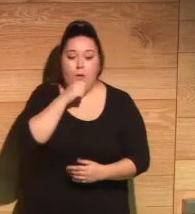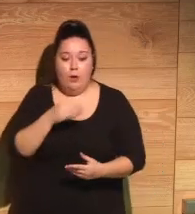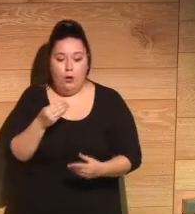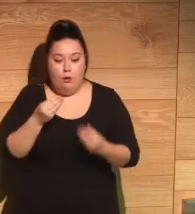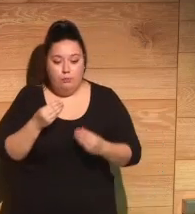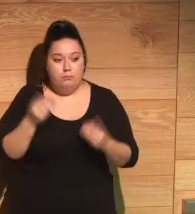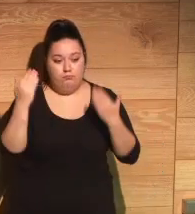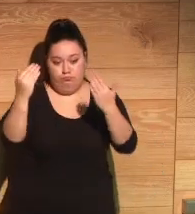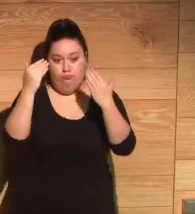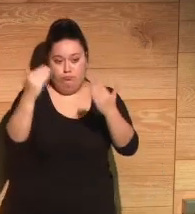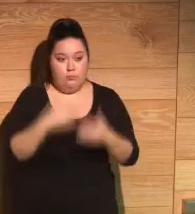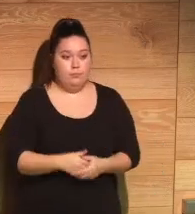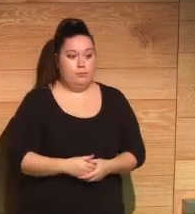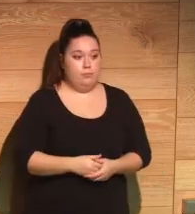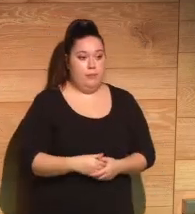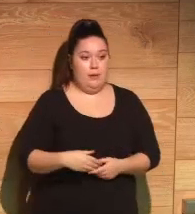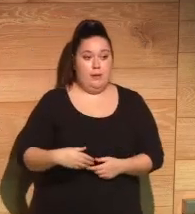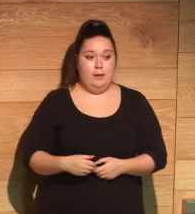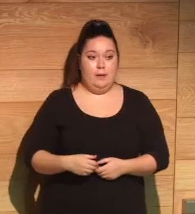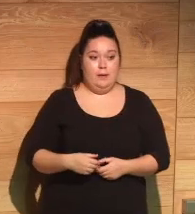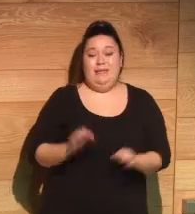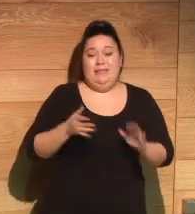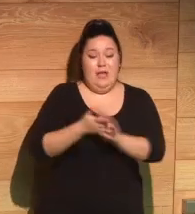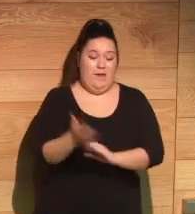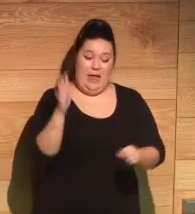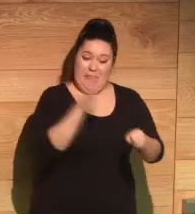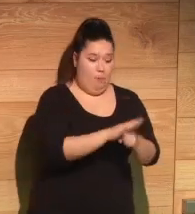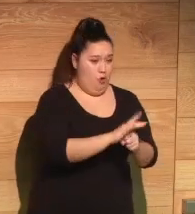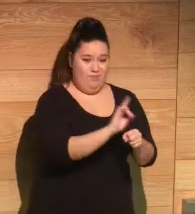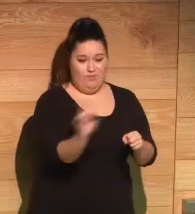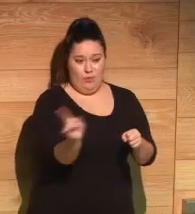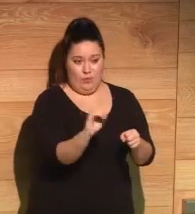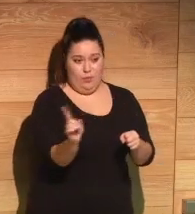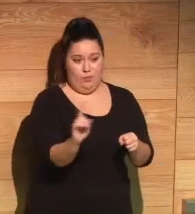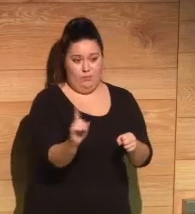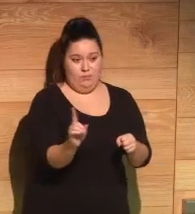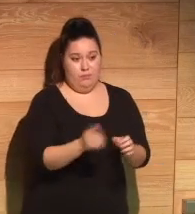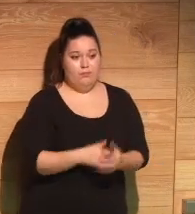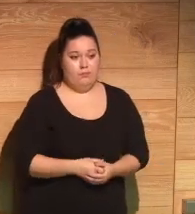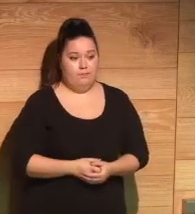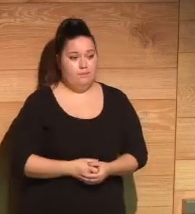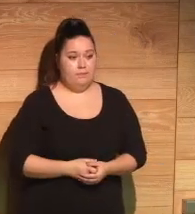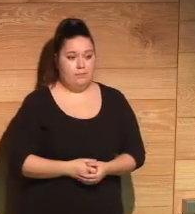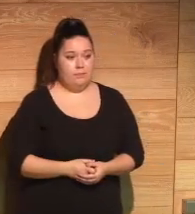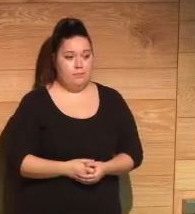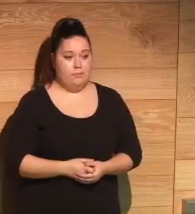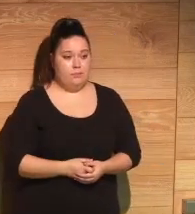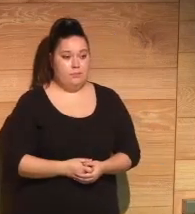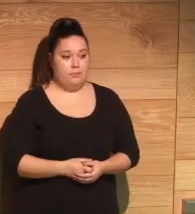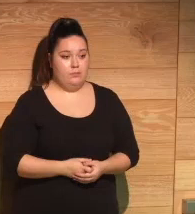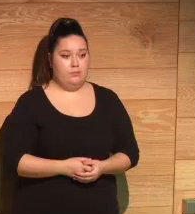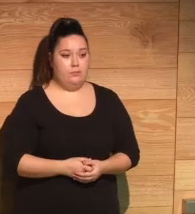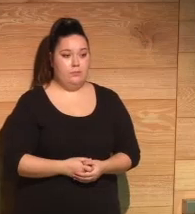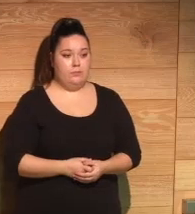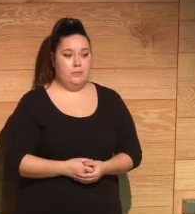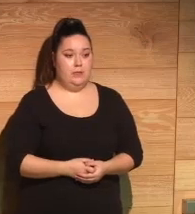Pero no obstante, yo creo que no es tan tapón. Es decir, a pesar de todas estas polémicas que yo he tenido, no es una generación tan tapón como pretendemos cuando nos ponemos en